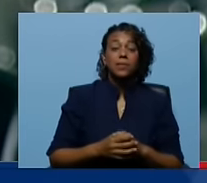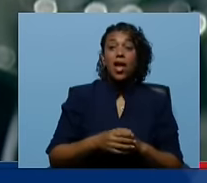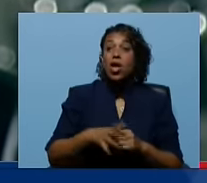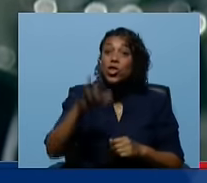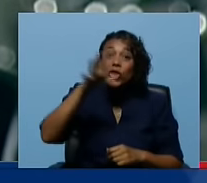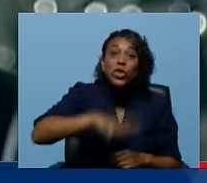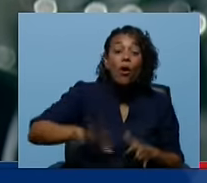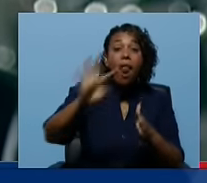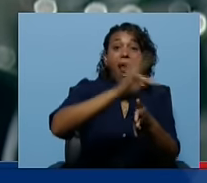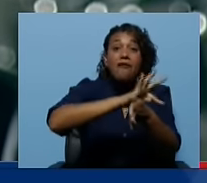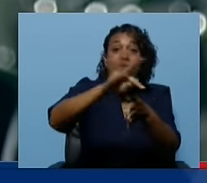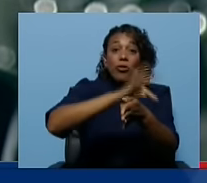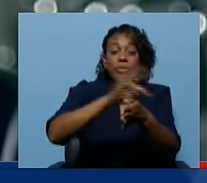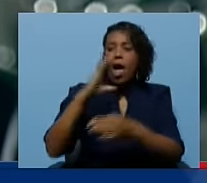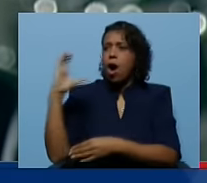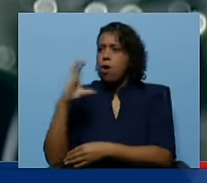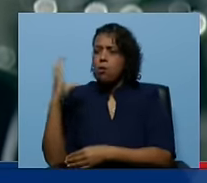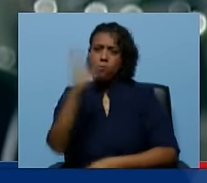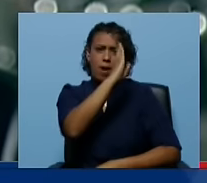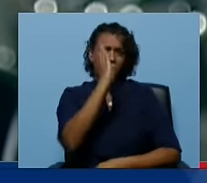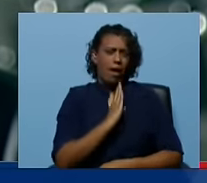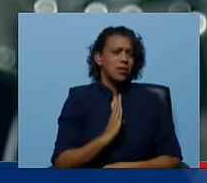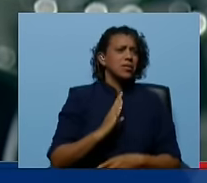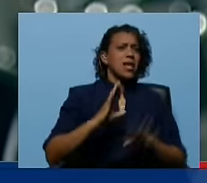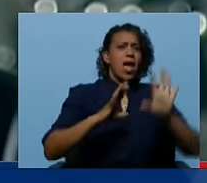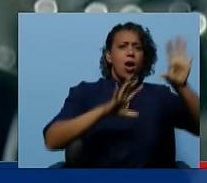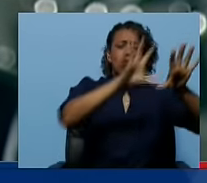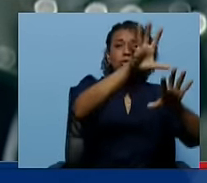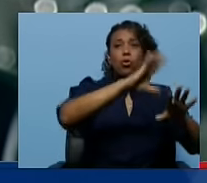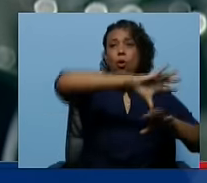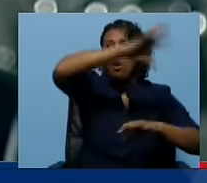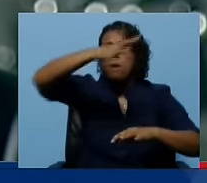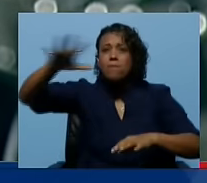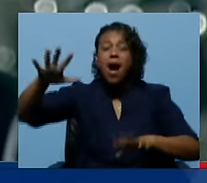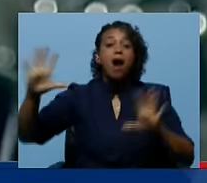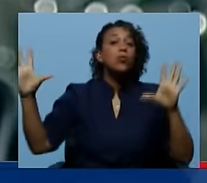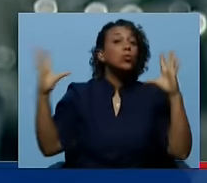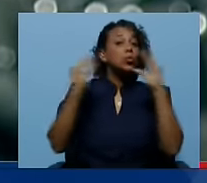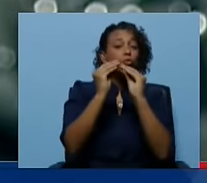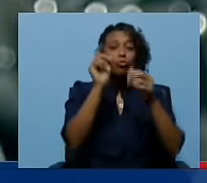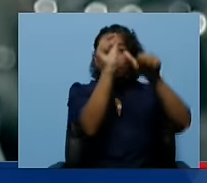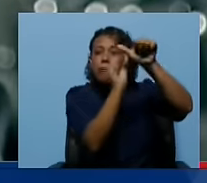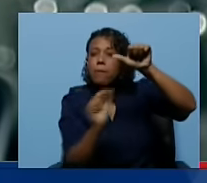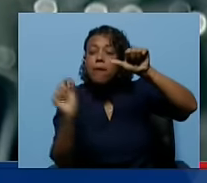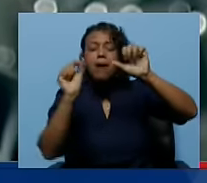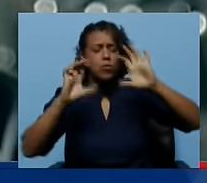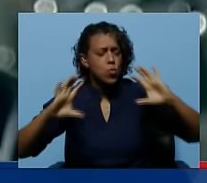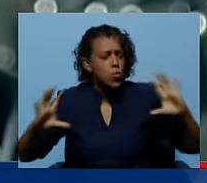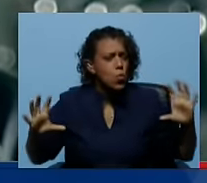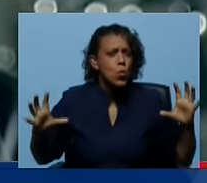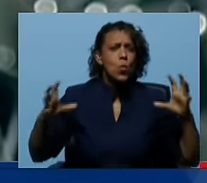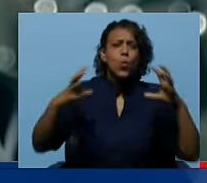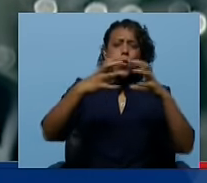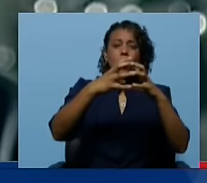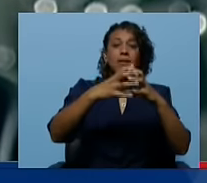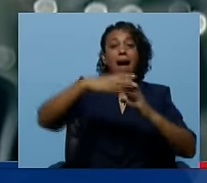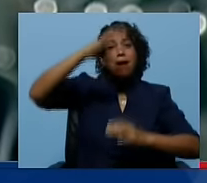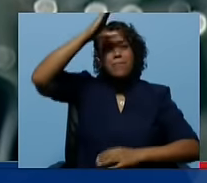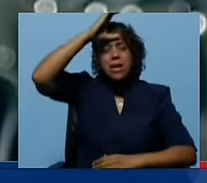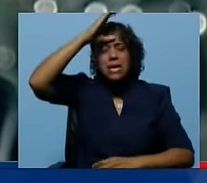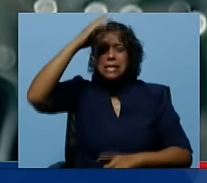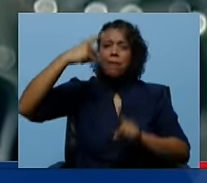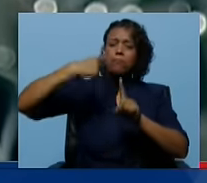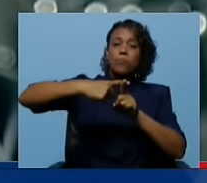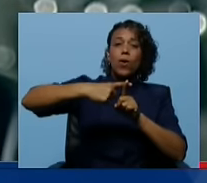nuestra frontera, de todos los países que nos rodean, juntos, Fuerza Armada Nacional Bolivariana, milicia